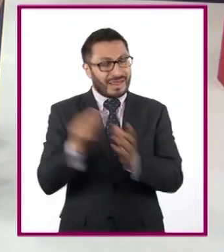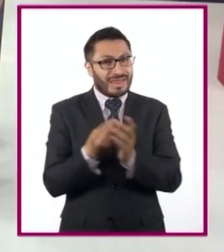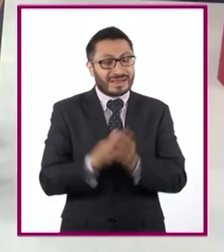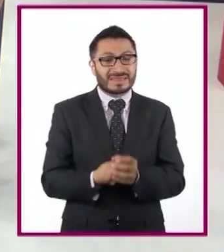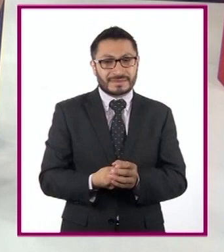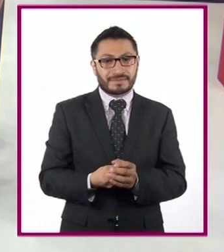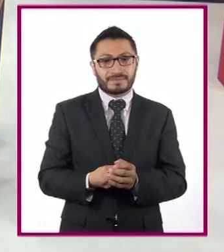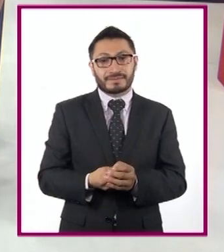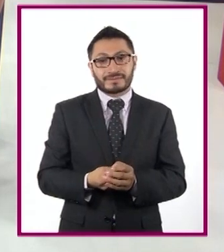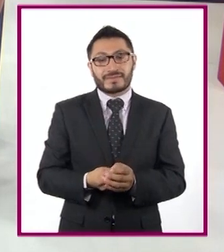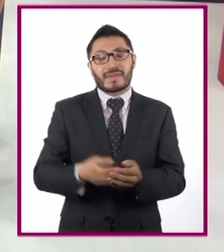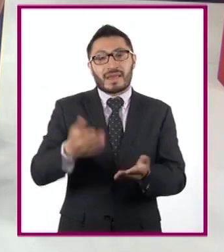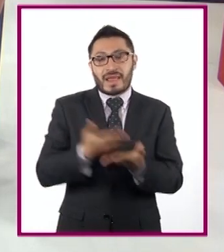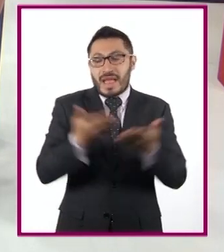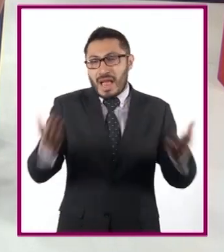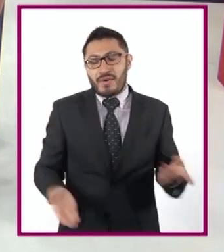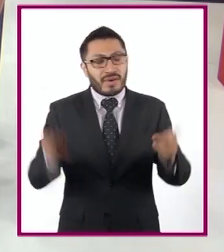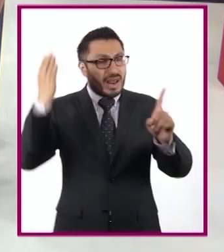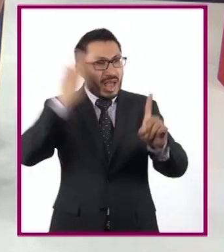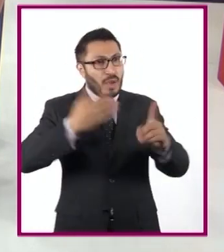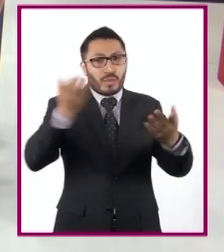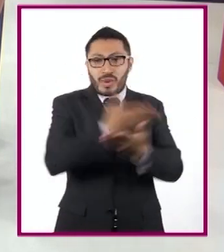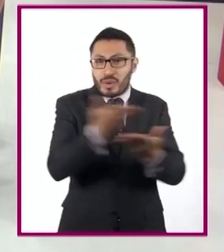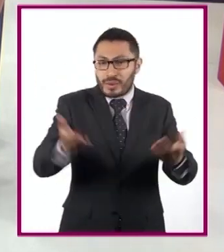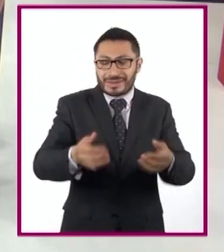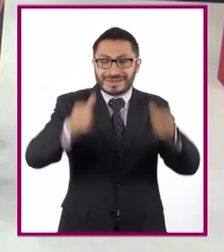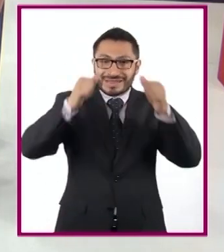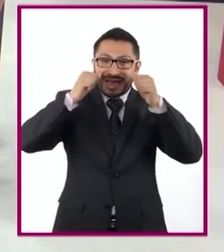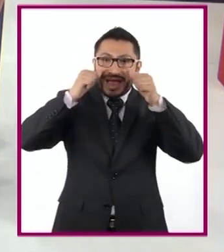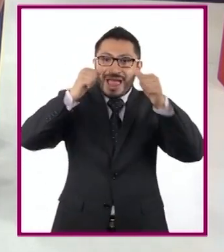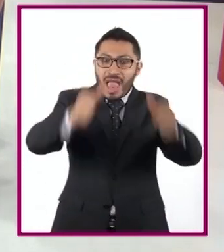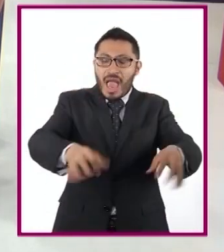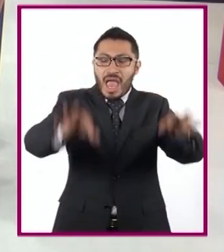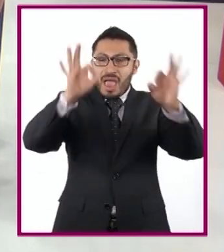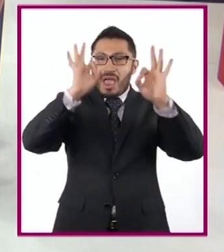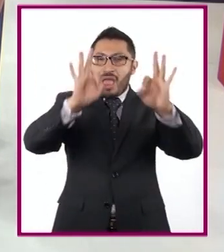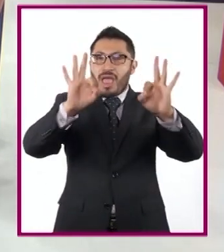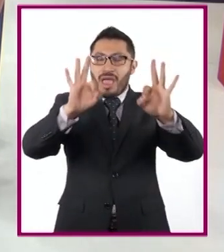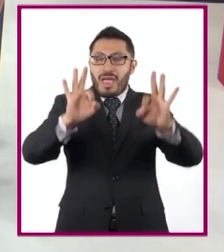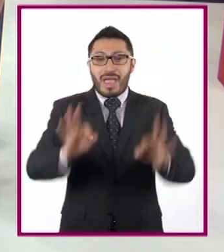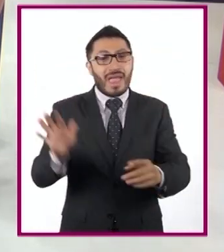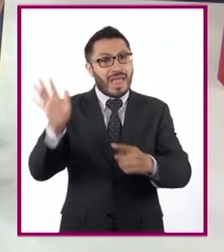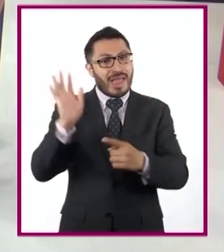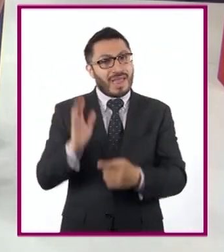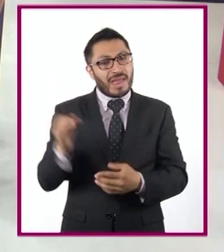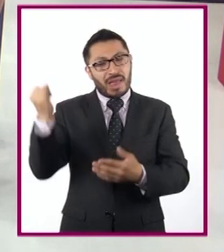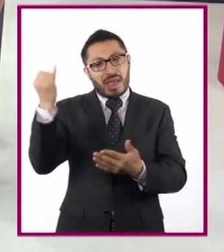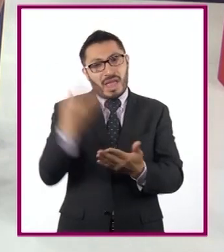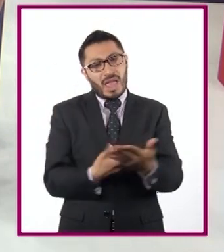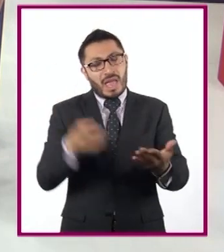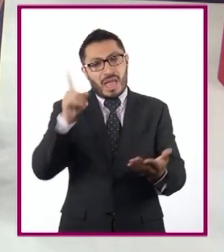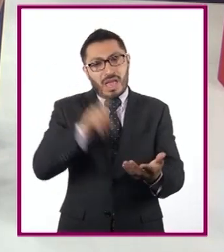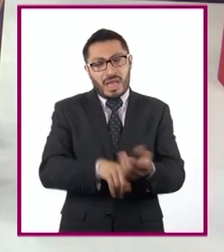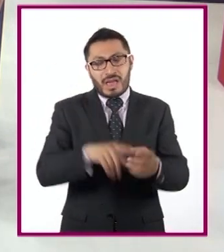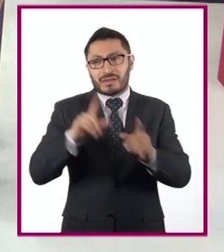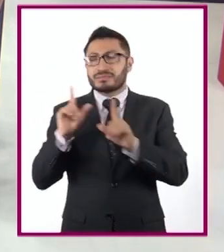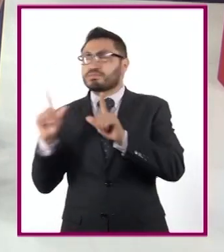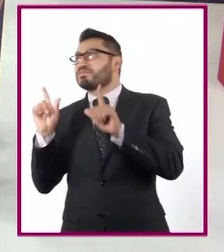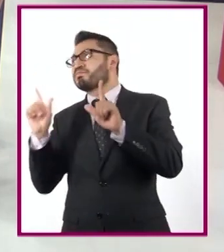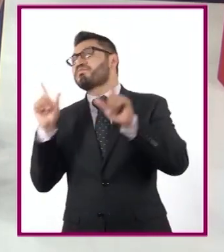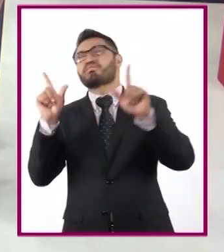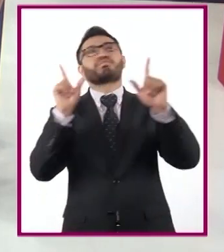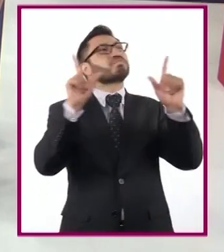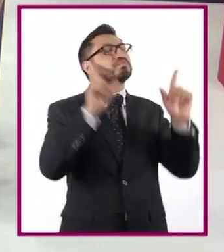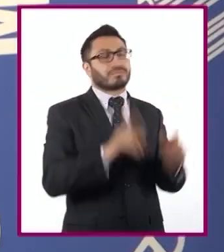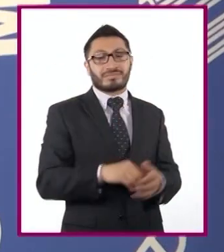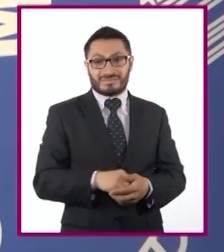Antes de despedirnos, les propongo un reto. Sigan observando con detenimiento las imágenes que se les presenten en los anuncios